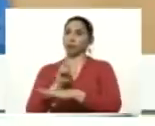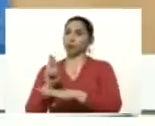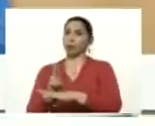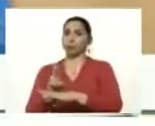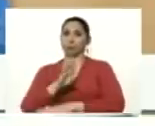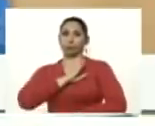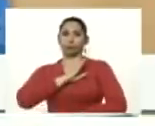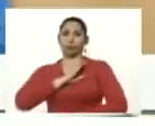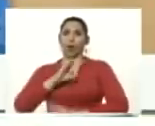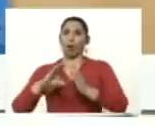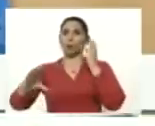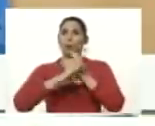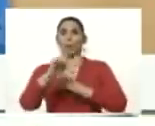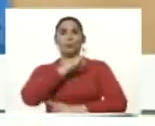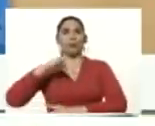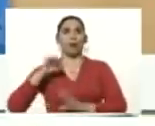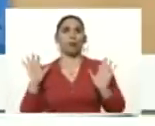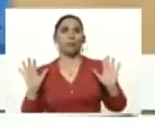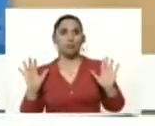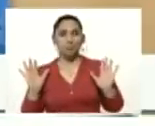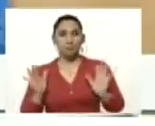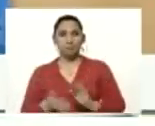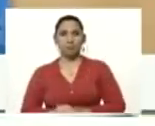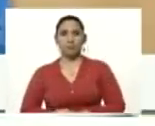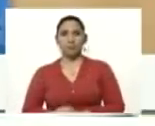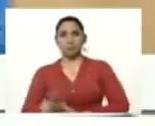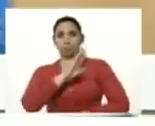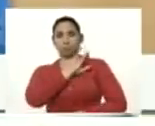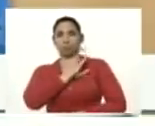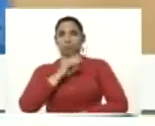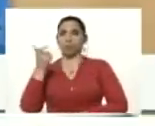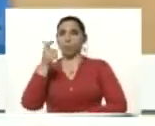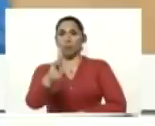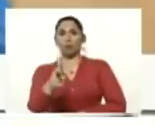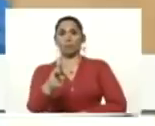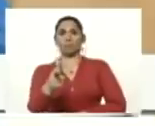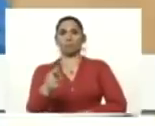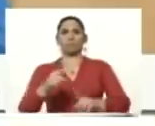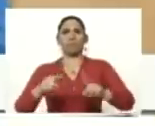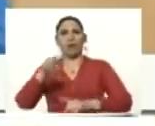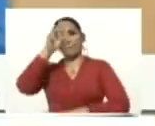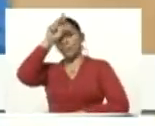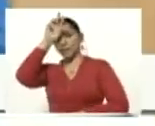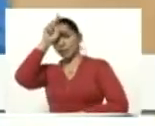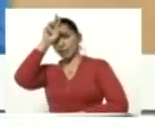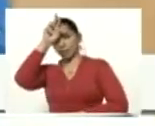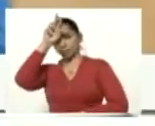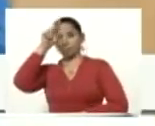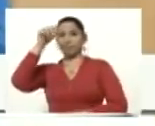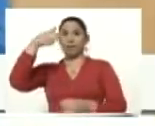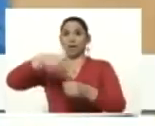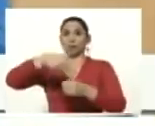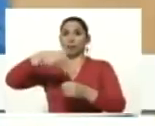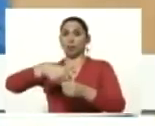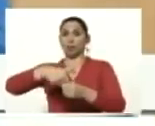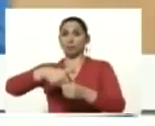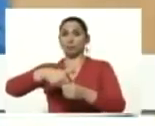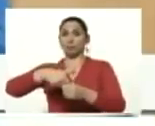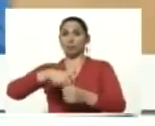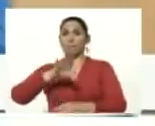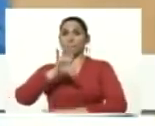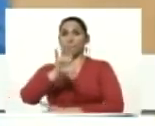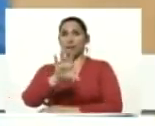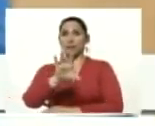autobús privado, su camioneta, para bachaquear la gasolina que el